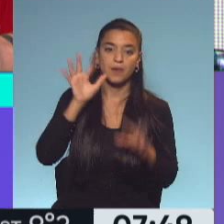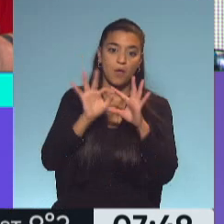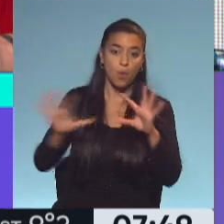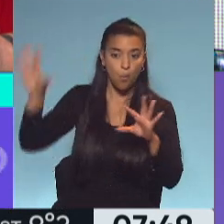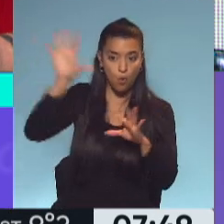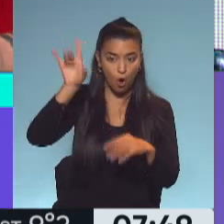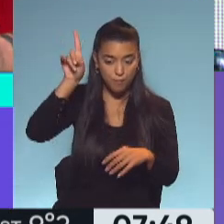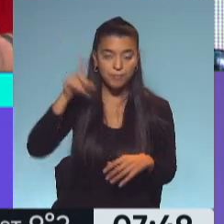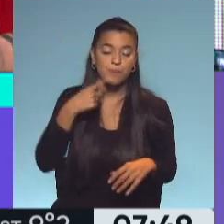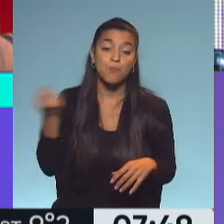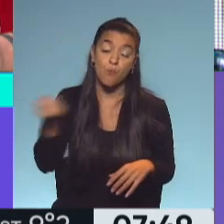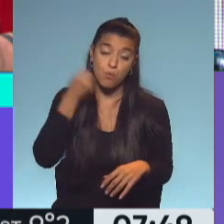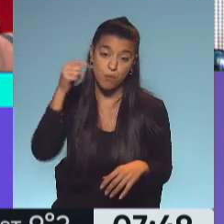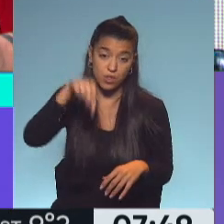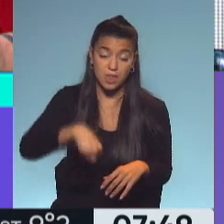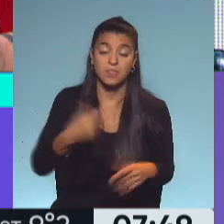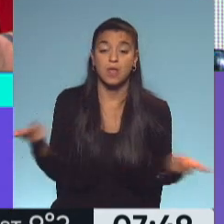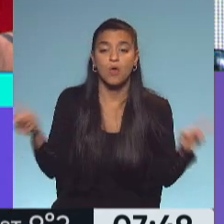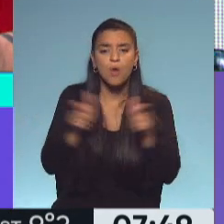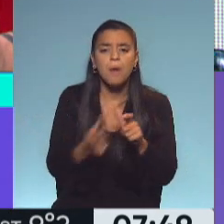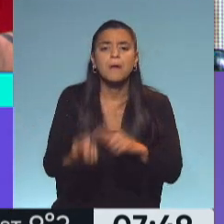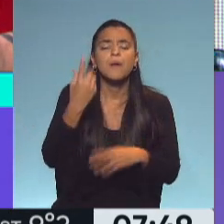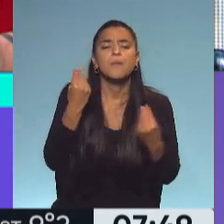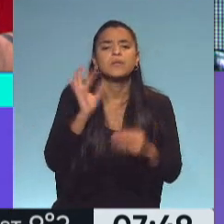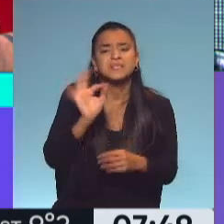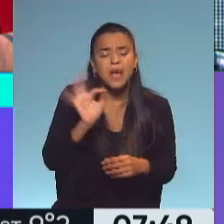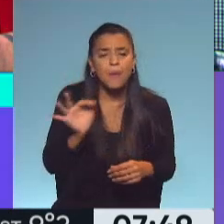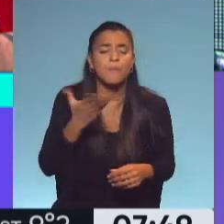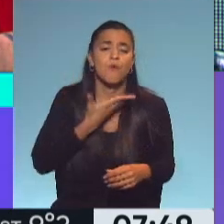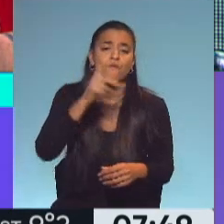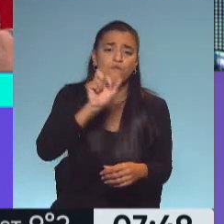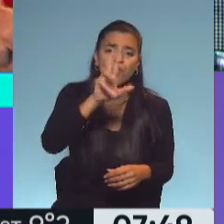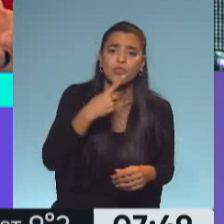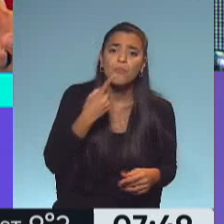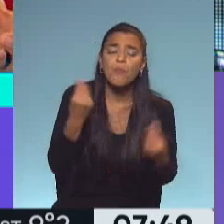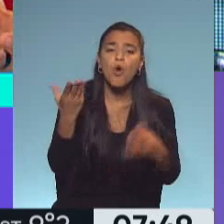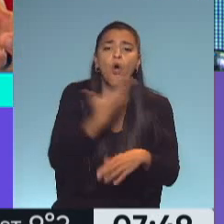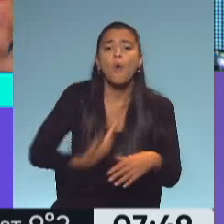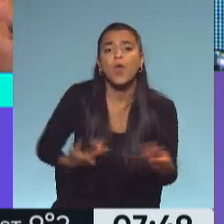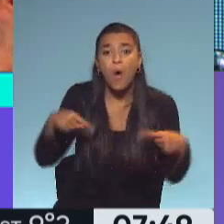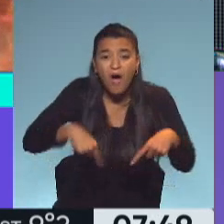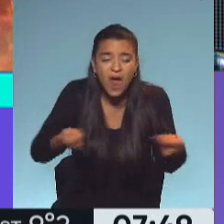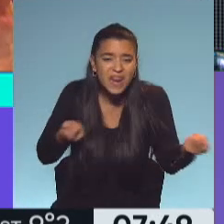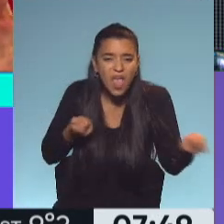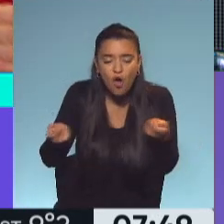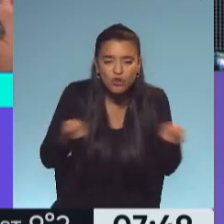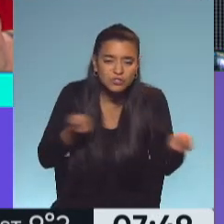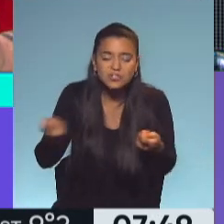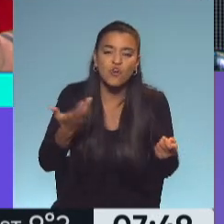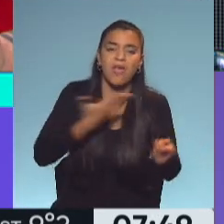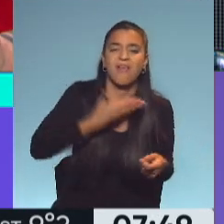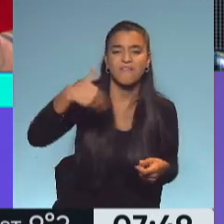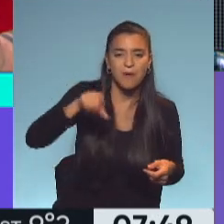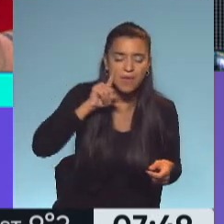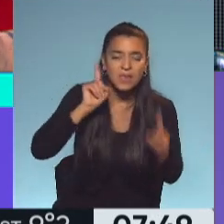Es muy importante esta reunión, en principio porque sabemos, como decía Flor, que el gobierno está en el medio de una negociación con el Fondo Monetario